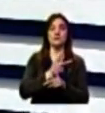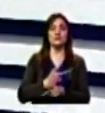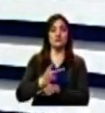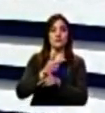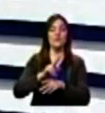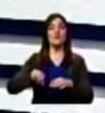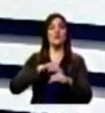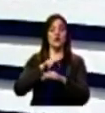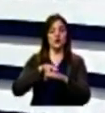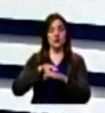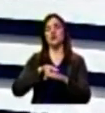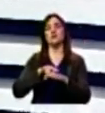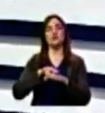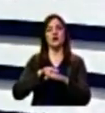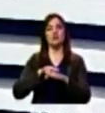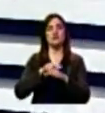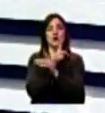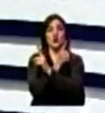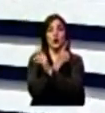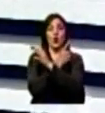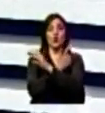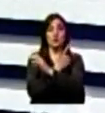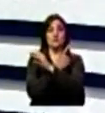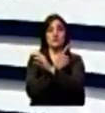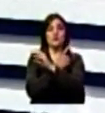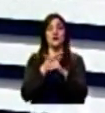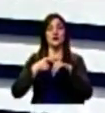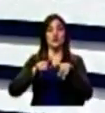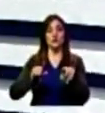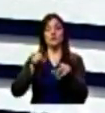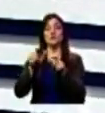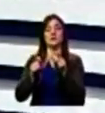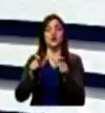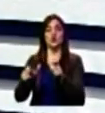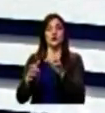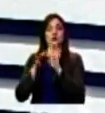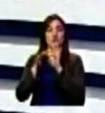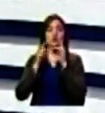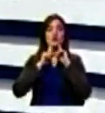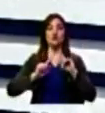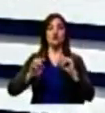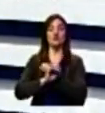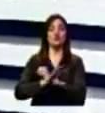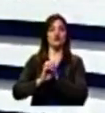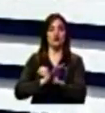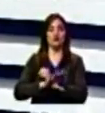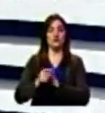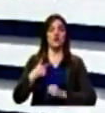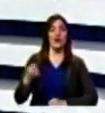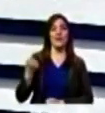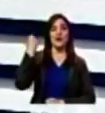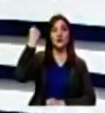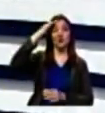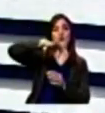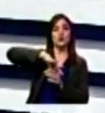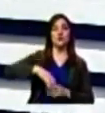Nacional para la Igualdad de Discapacidades, CONADIS, y otros colaboradores realizaron el lanzamiento de la campaña Tienen Derecho